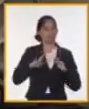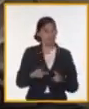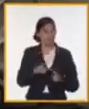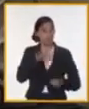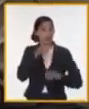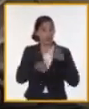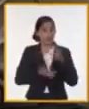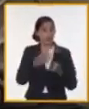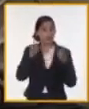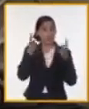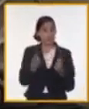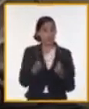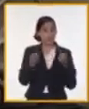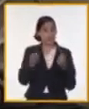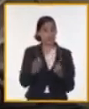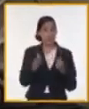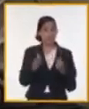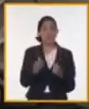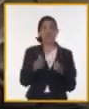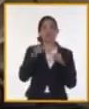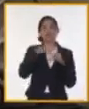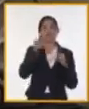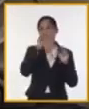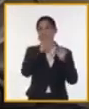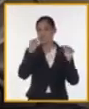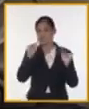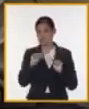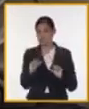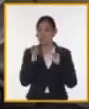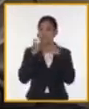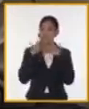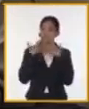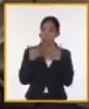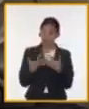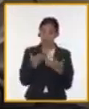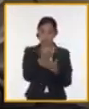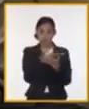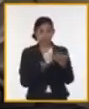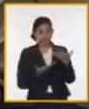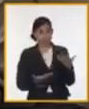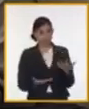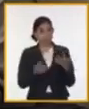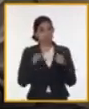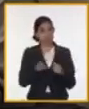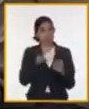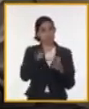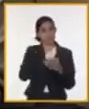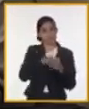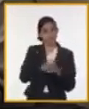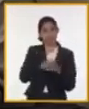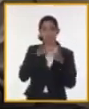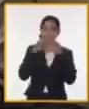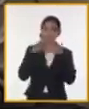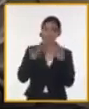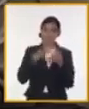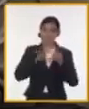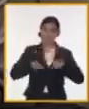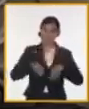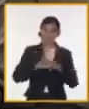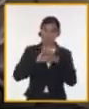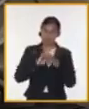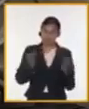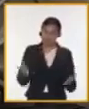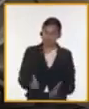necesidad de reflejar esos temas que aquí aparecen de la agenda mediática en la agenda mediática de forma más coherente, más crítica y más